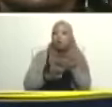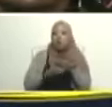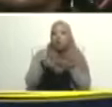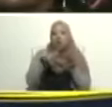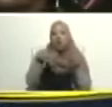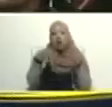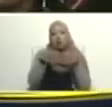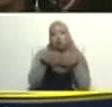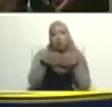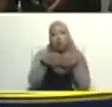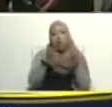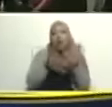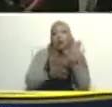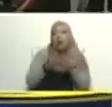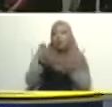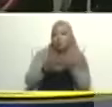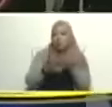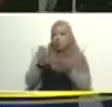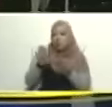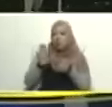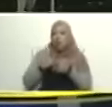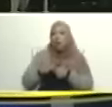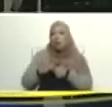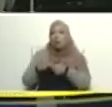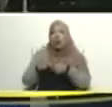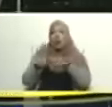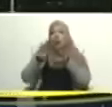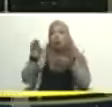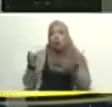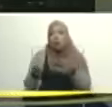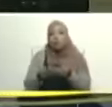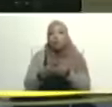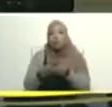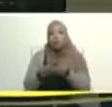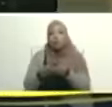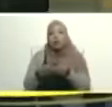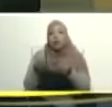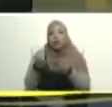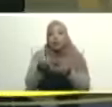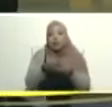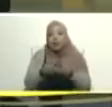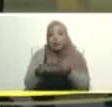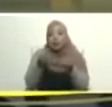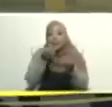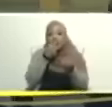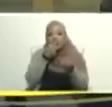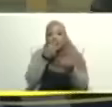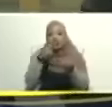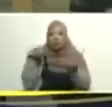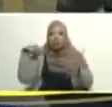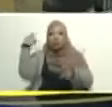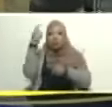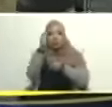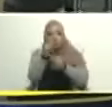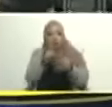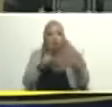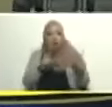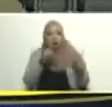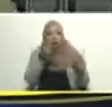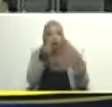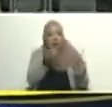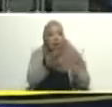pueda mostrarle a la humanidad que rescatar la selva amazónica, que resembrarla,